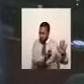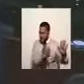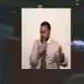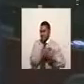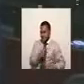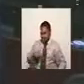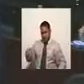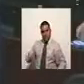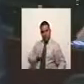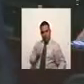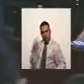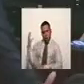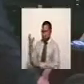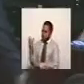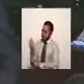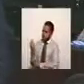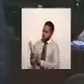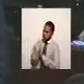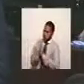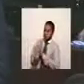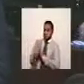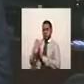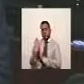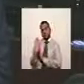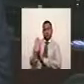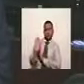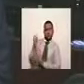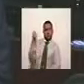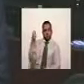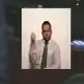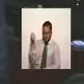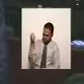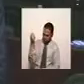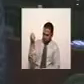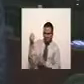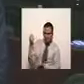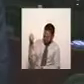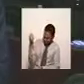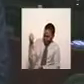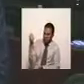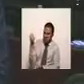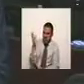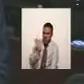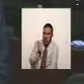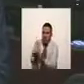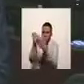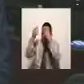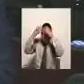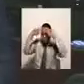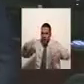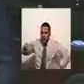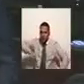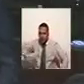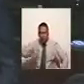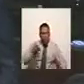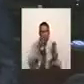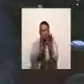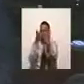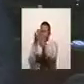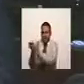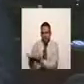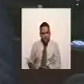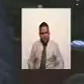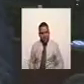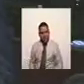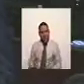aquí, con el patrocinio inicial, estuvieron atentando contra nuestro Estado de Derecho. ¿Cuál es la razón